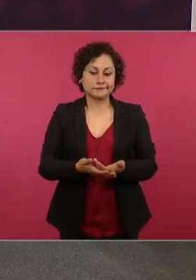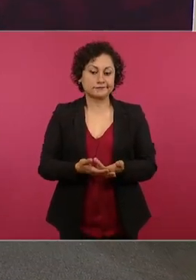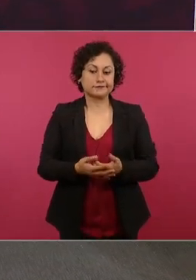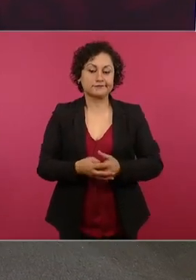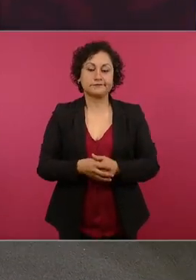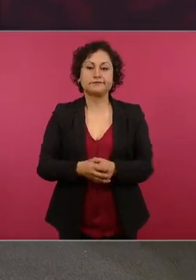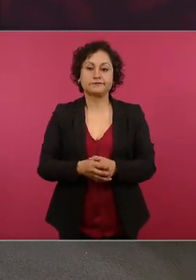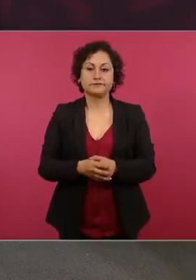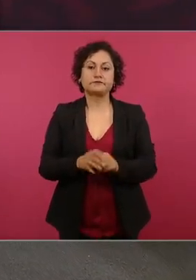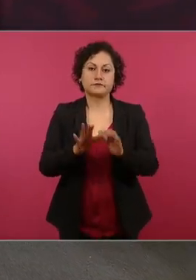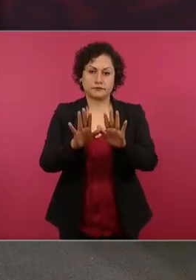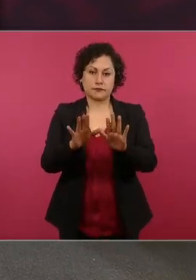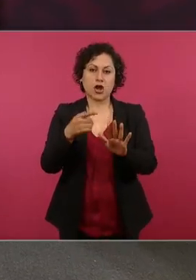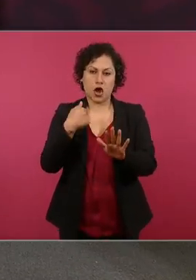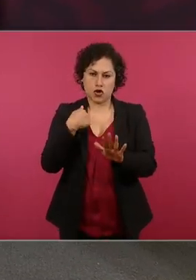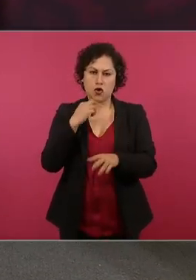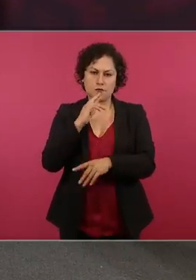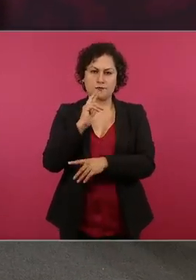Yo se las volteo